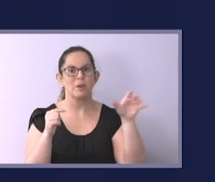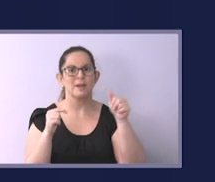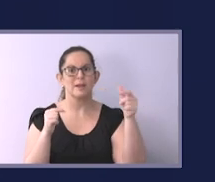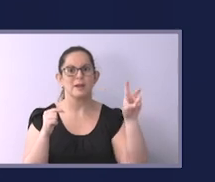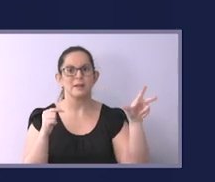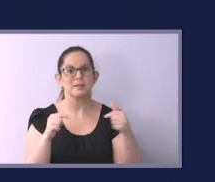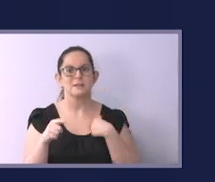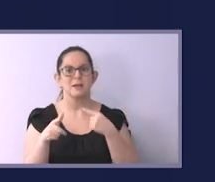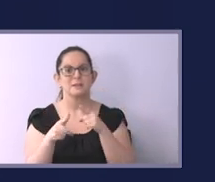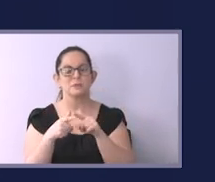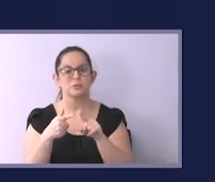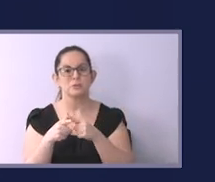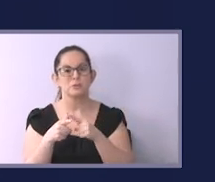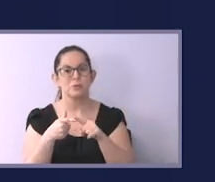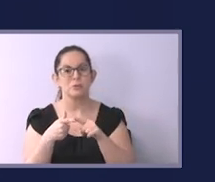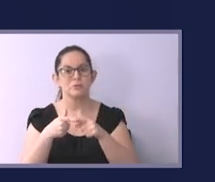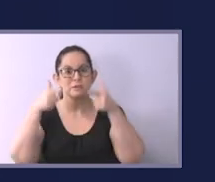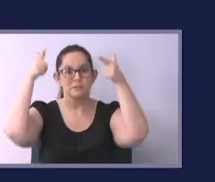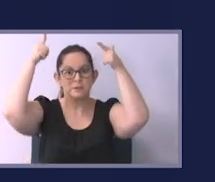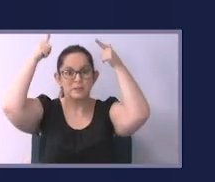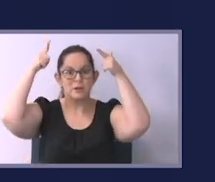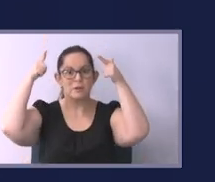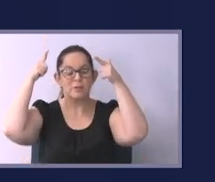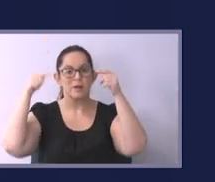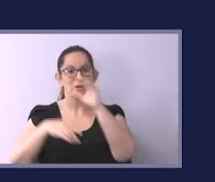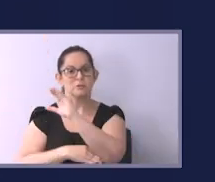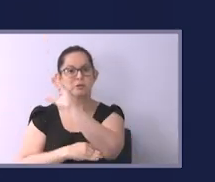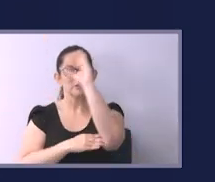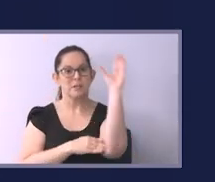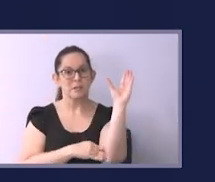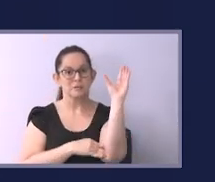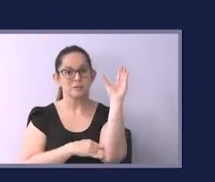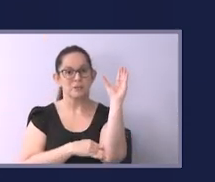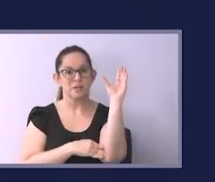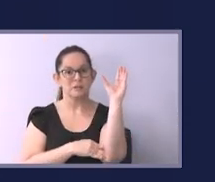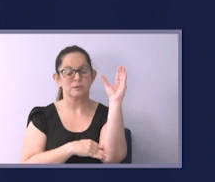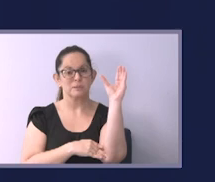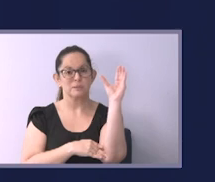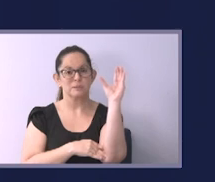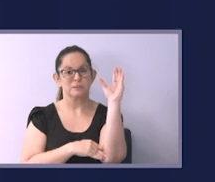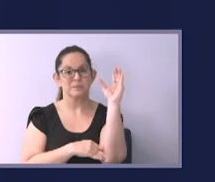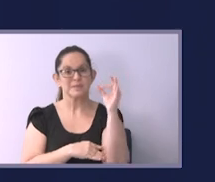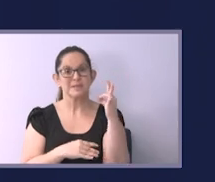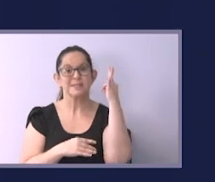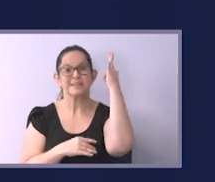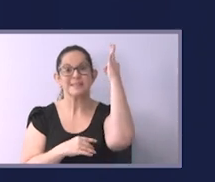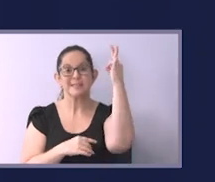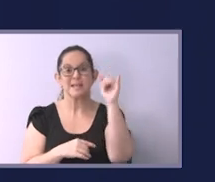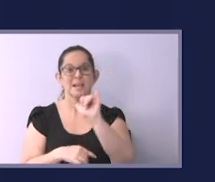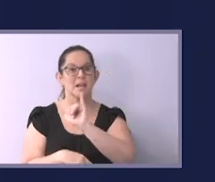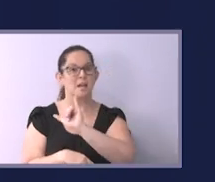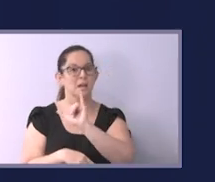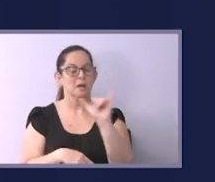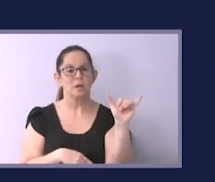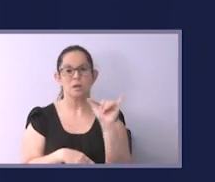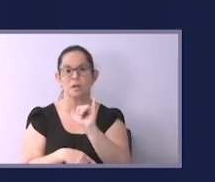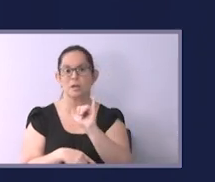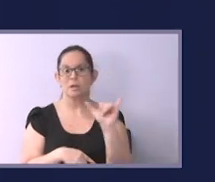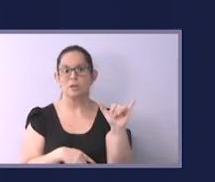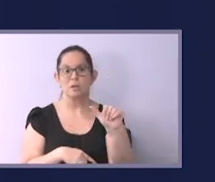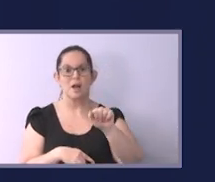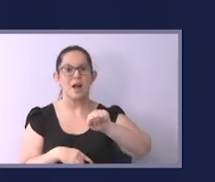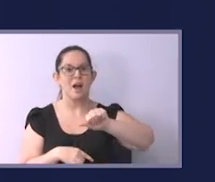Entonces, el reino de los cielos será semejante a